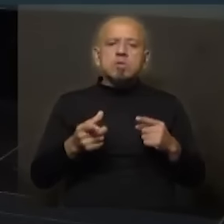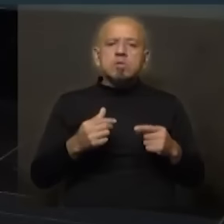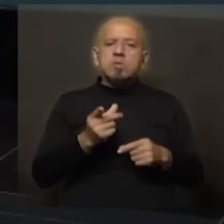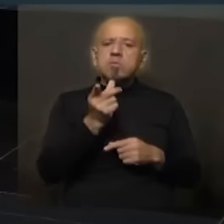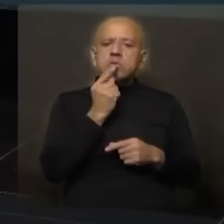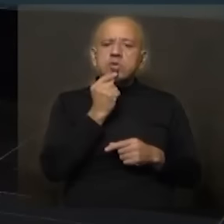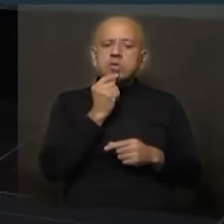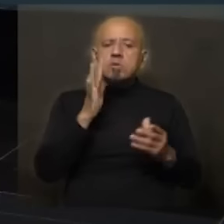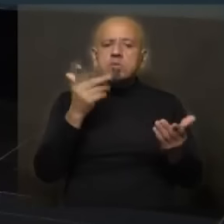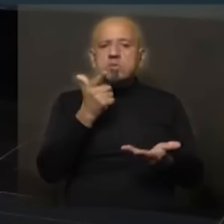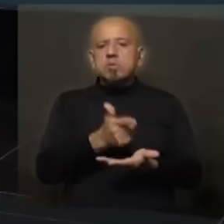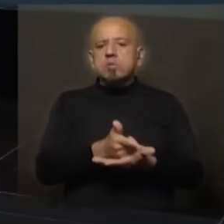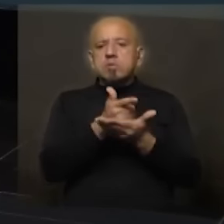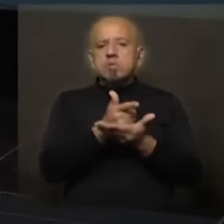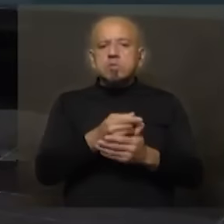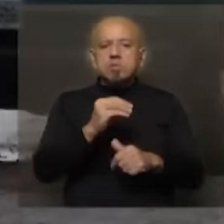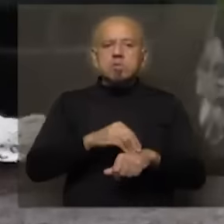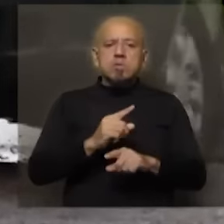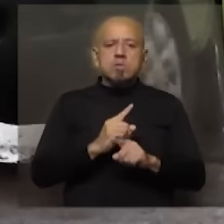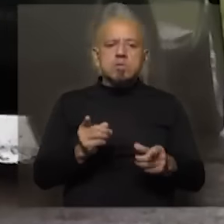policías para disparar sin previo aviso.